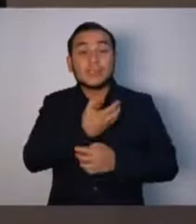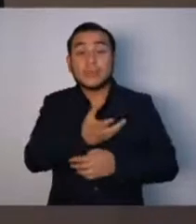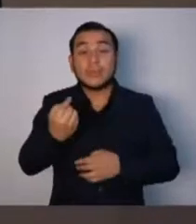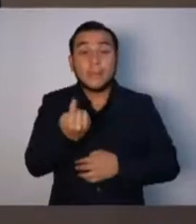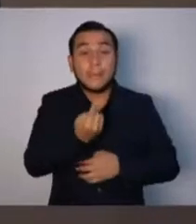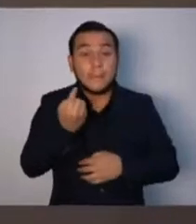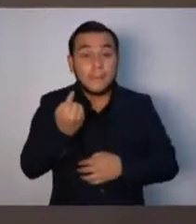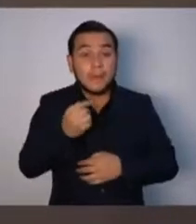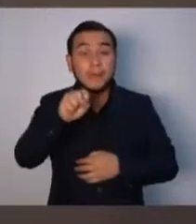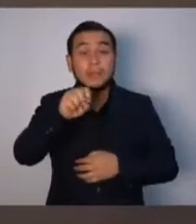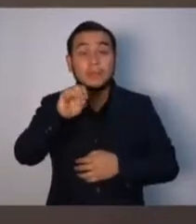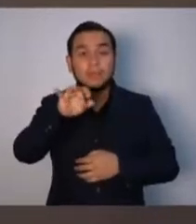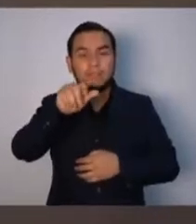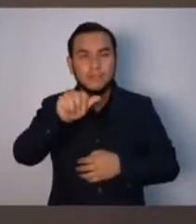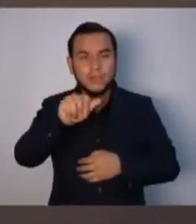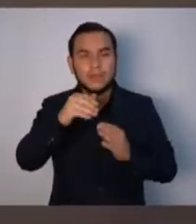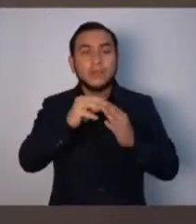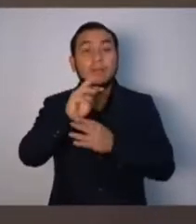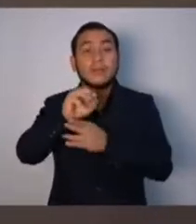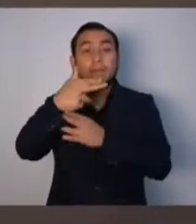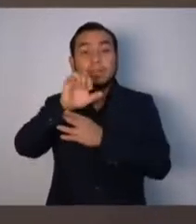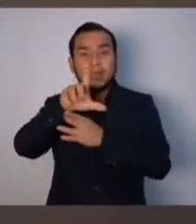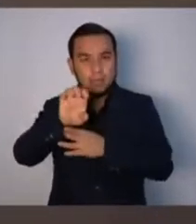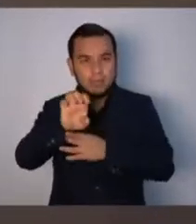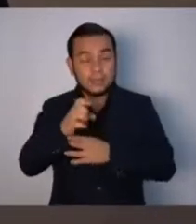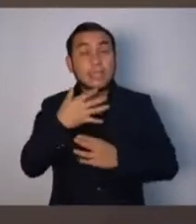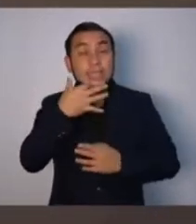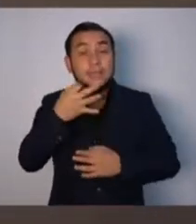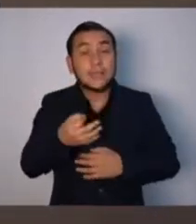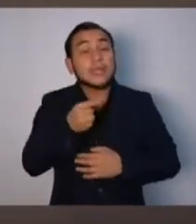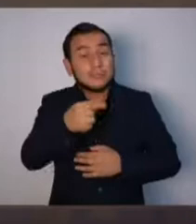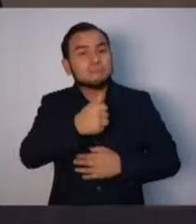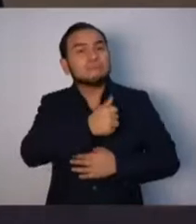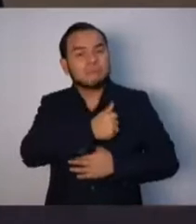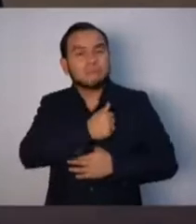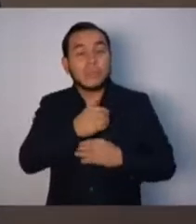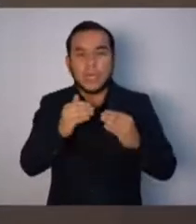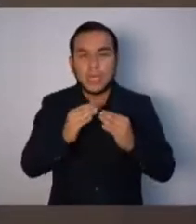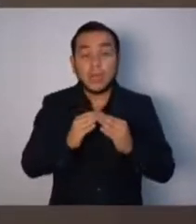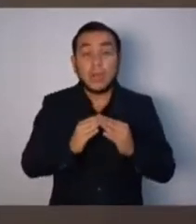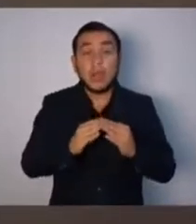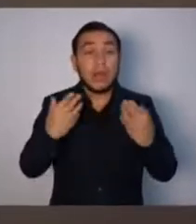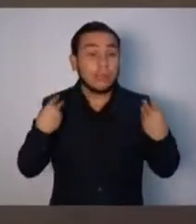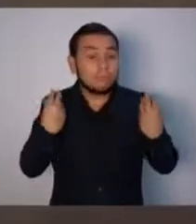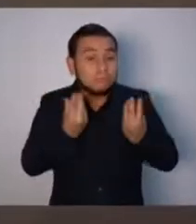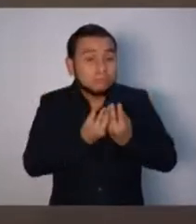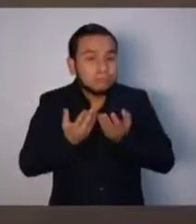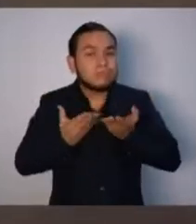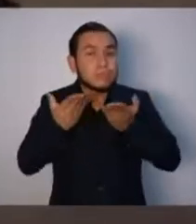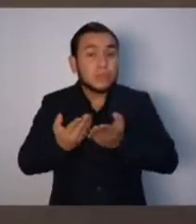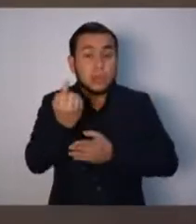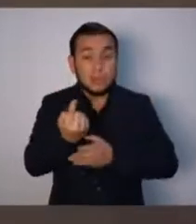conmigo en el en él en el helicóptero que se encarguen junto con bienestar social con la despacho de la primera dama